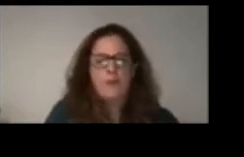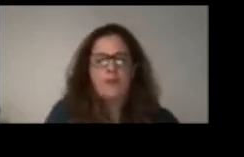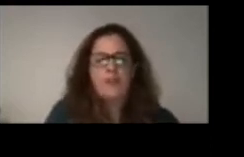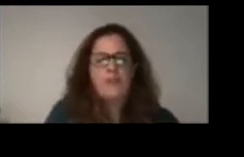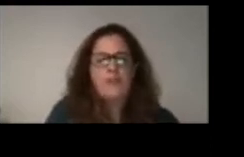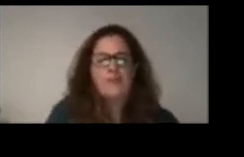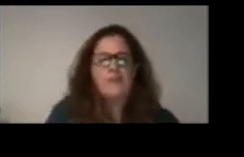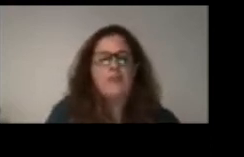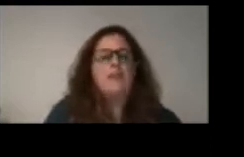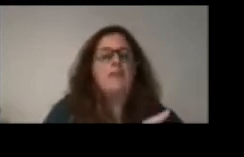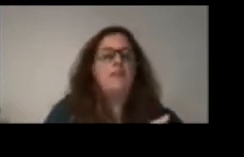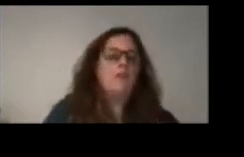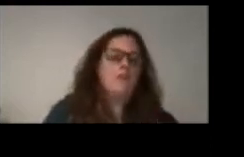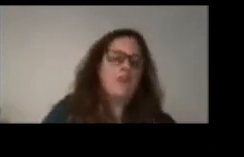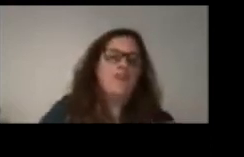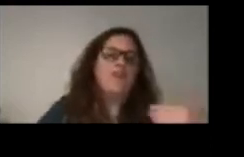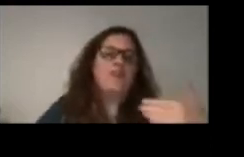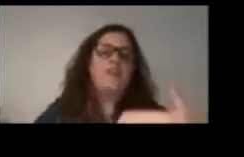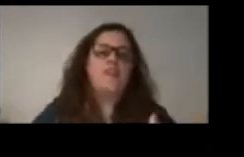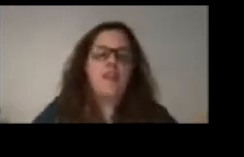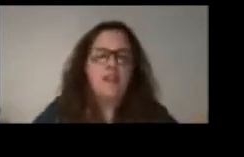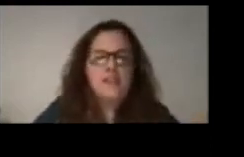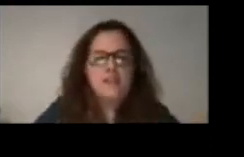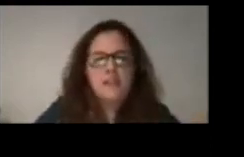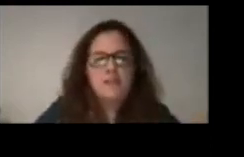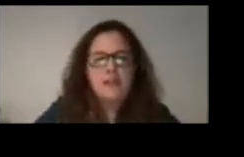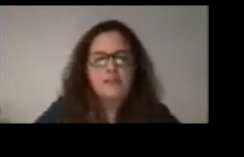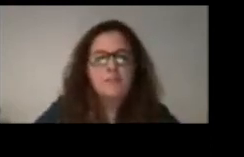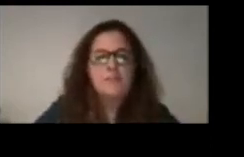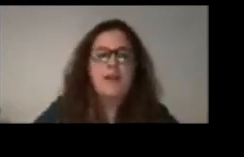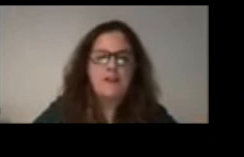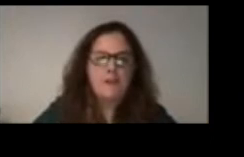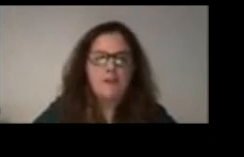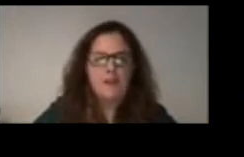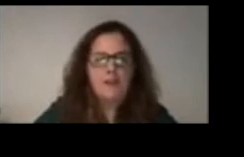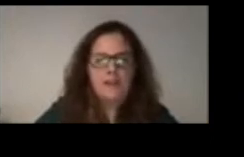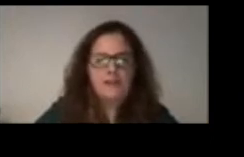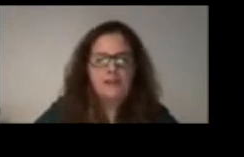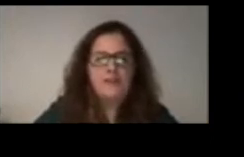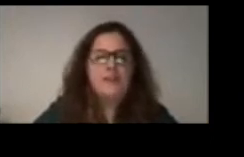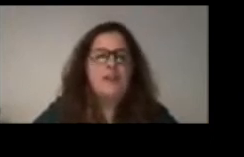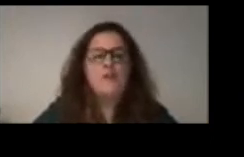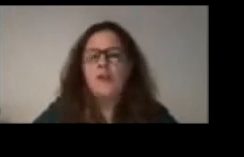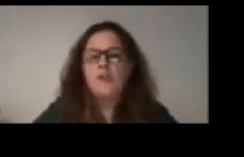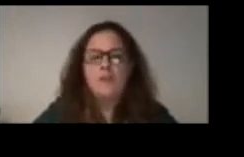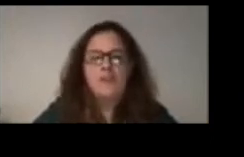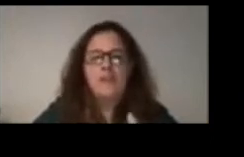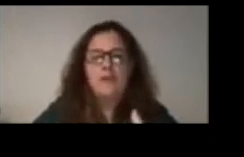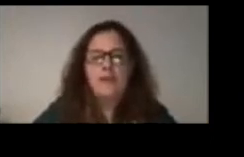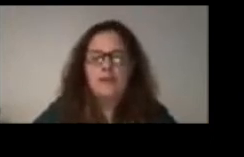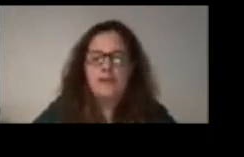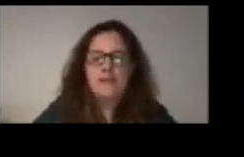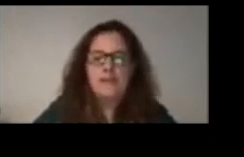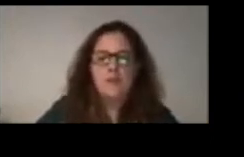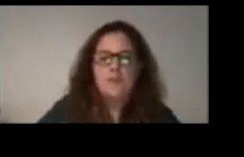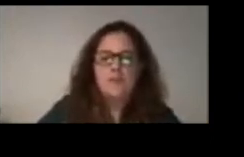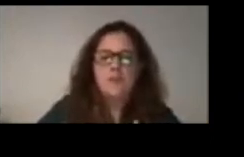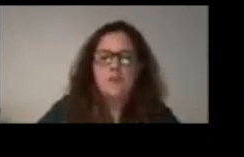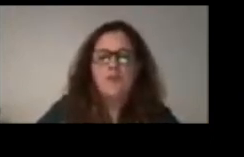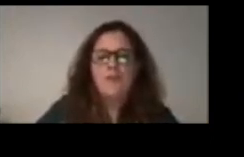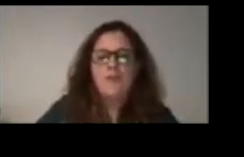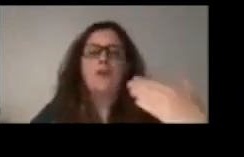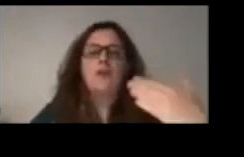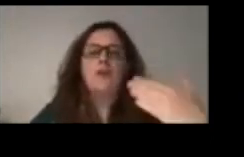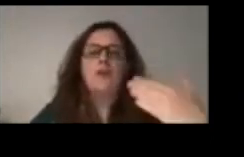de su competencia. Entonces, tiene 3 días hábiles para notificar que no es competente para atender esa